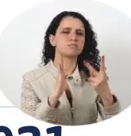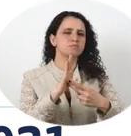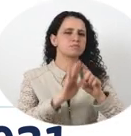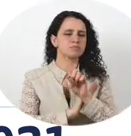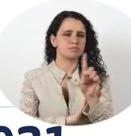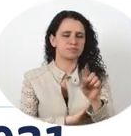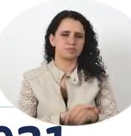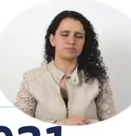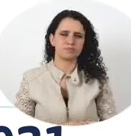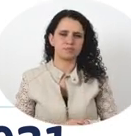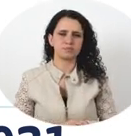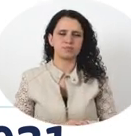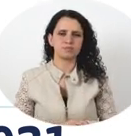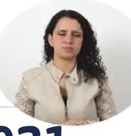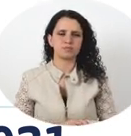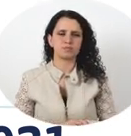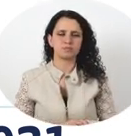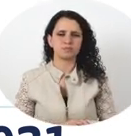2019-2021.